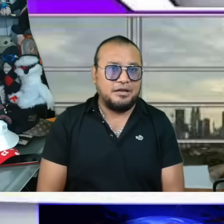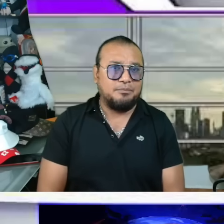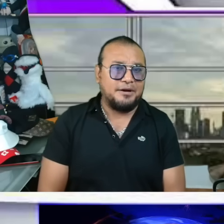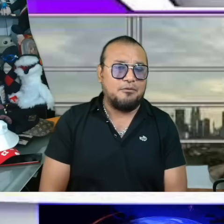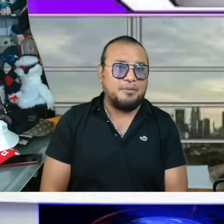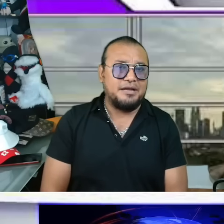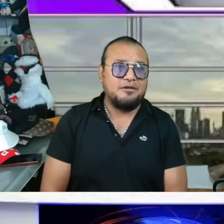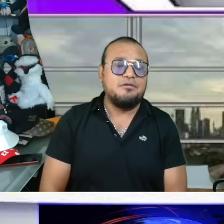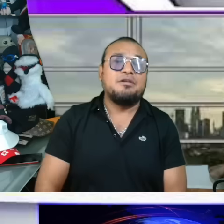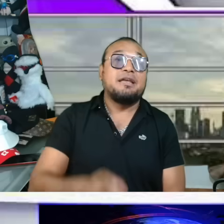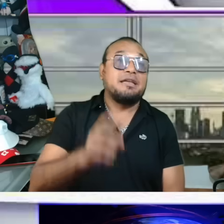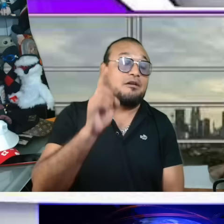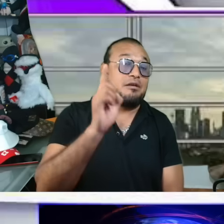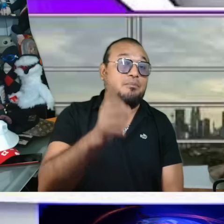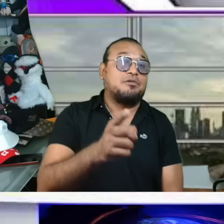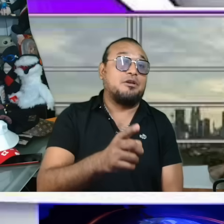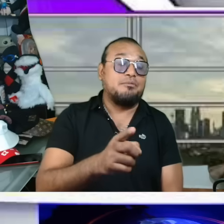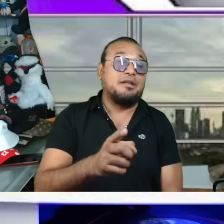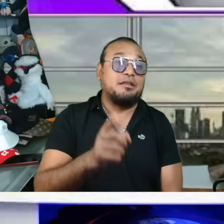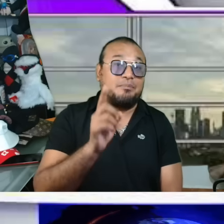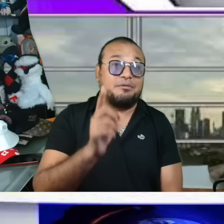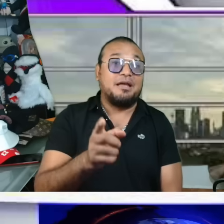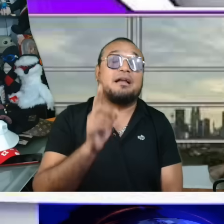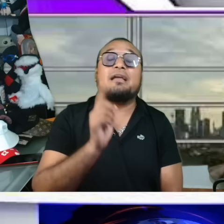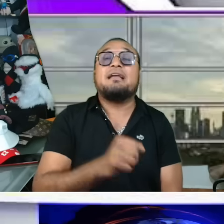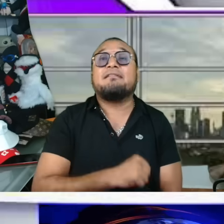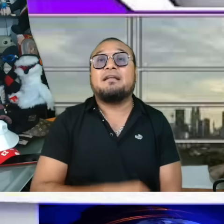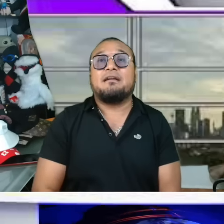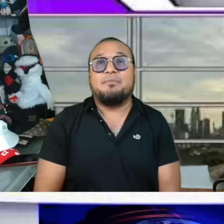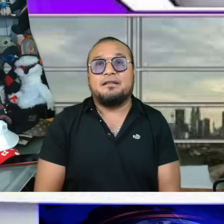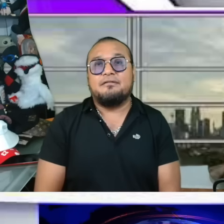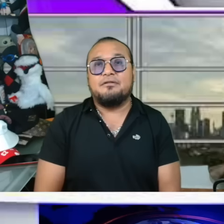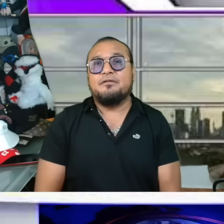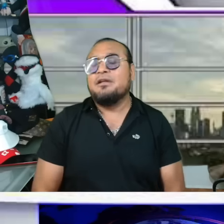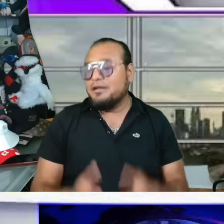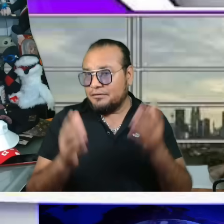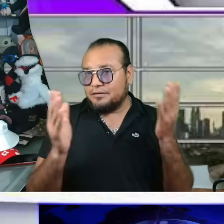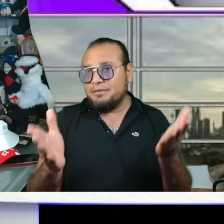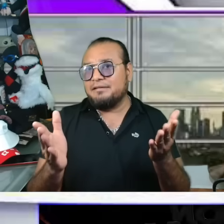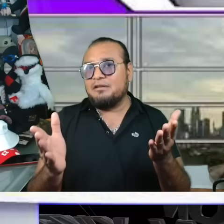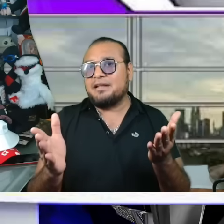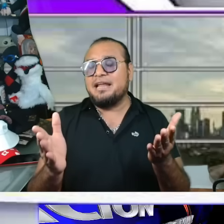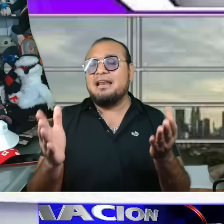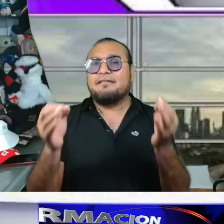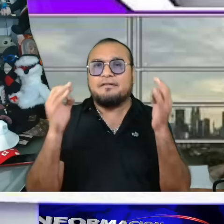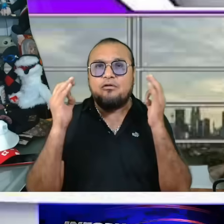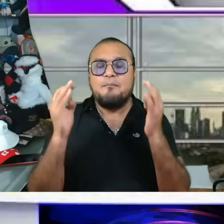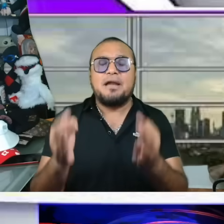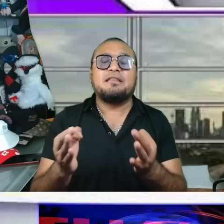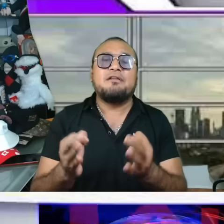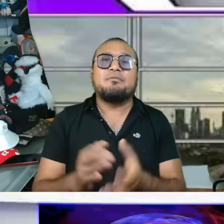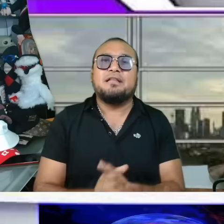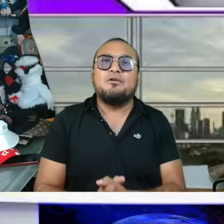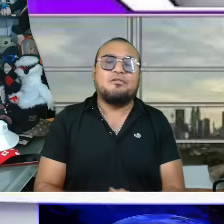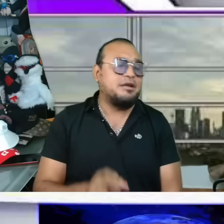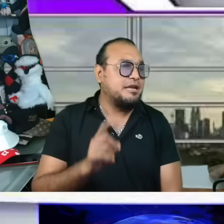todos ustedes por acompañarnos y a los que posteriormente pues vean esta repetición. Suscríbanse a los canales,